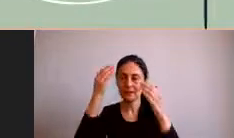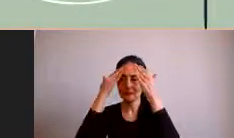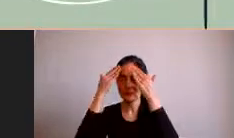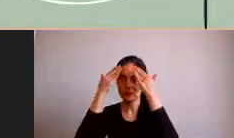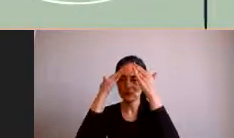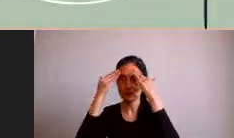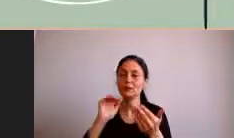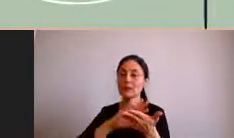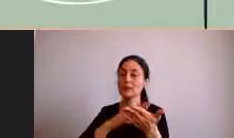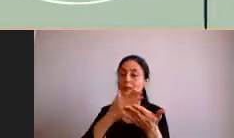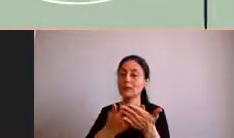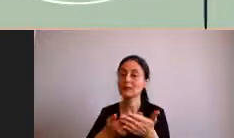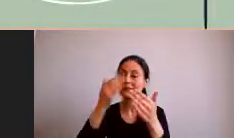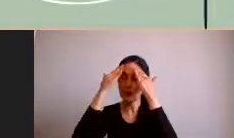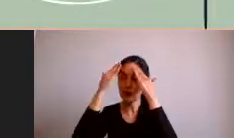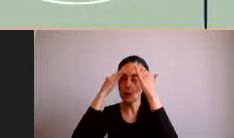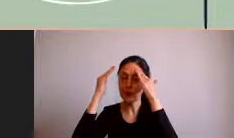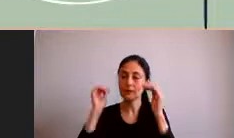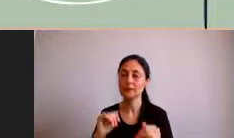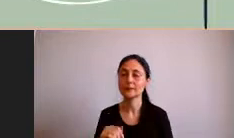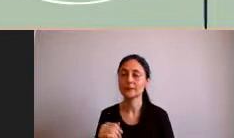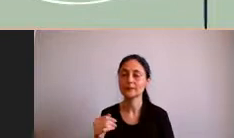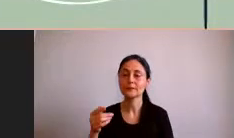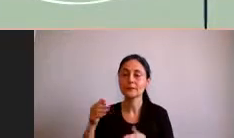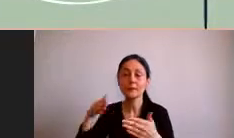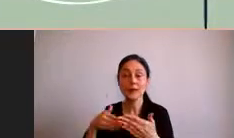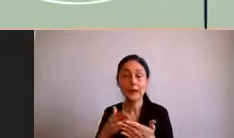fue hablando de algunos elementos que yo quería introducir.